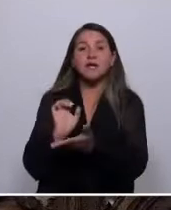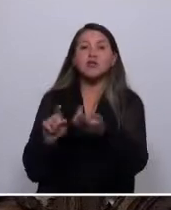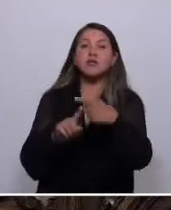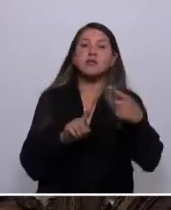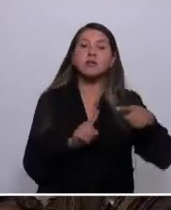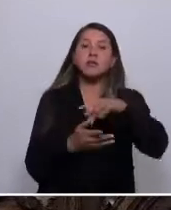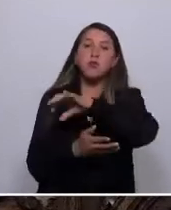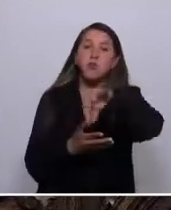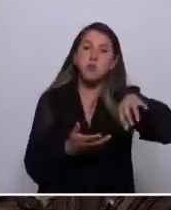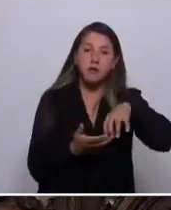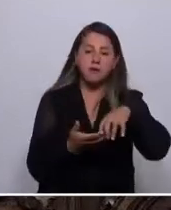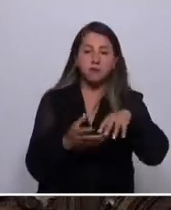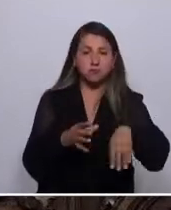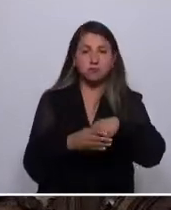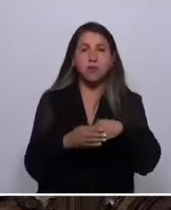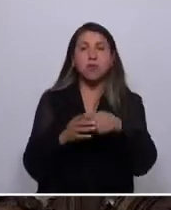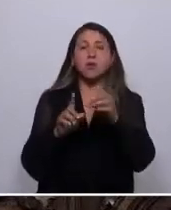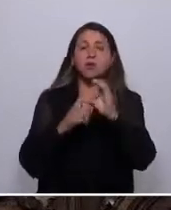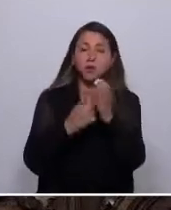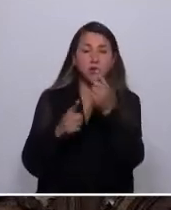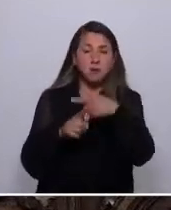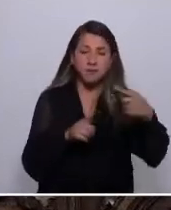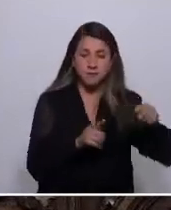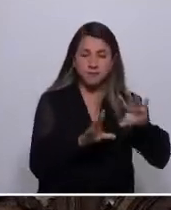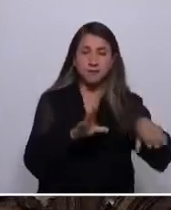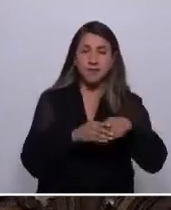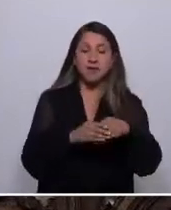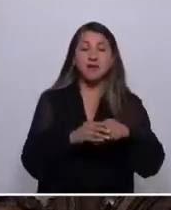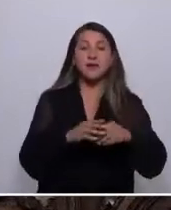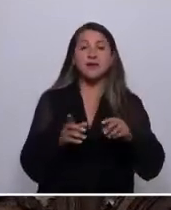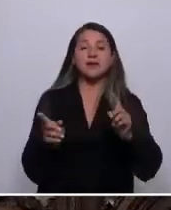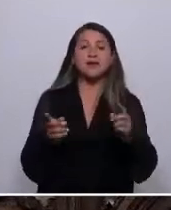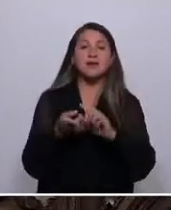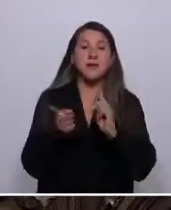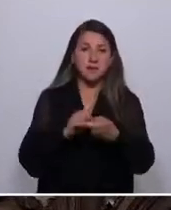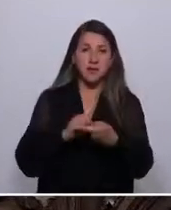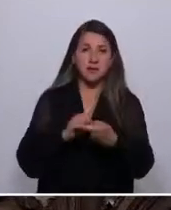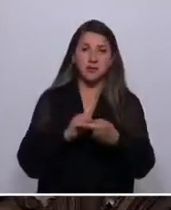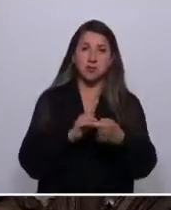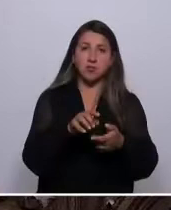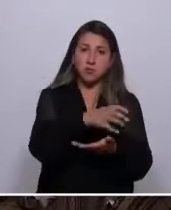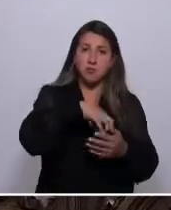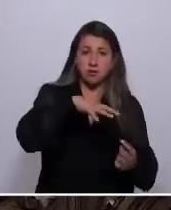y multicultural, cambiando por fin la relación entre el Estado y los pueblos originarios.